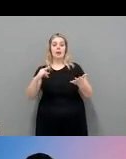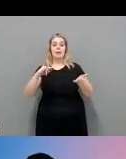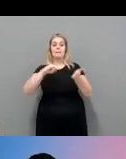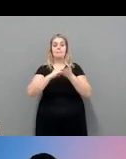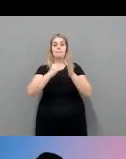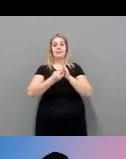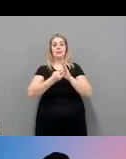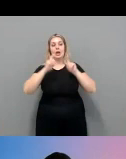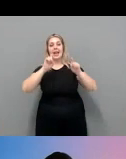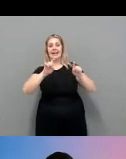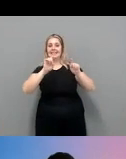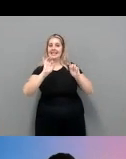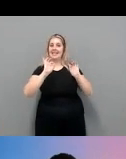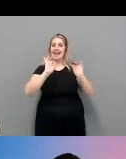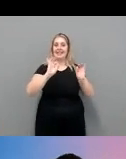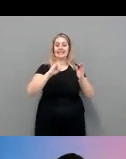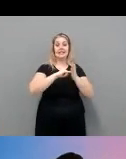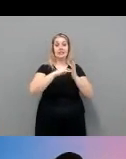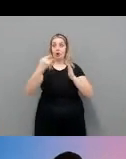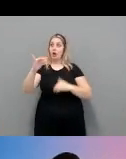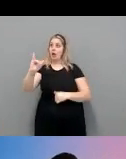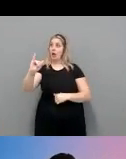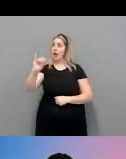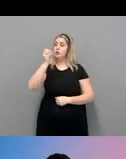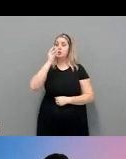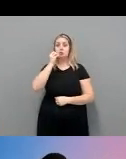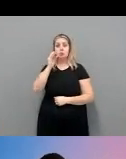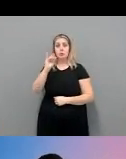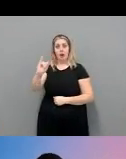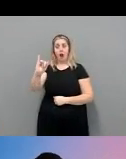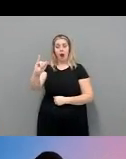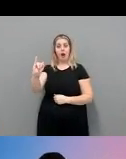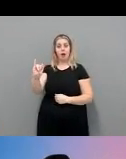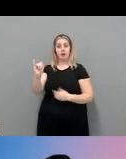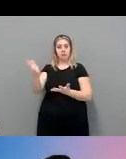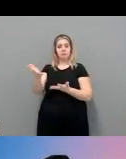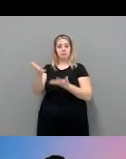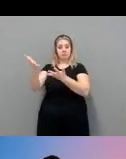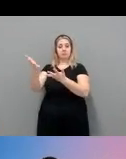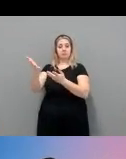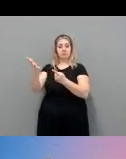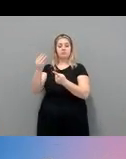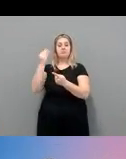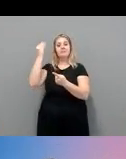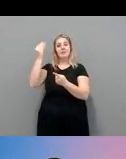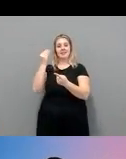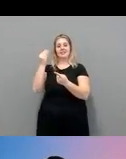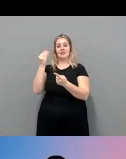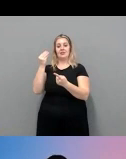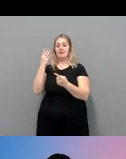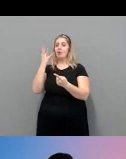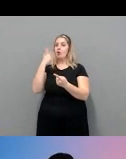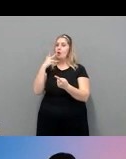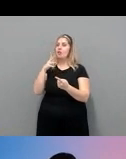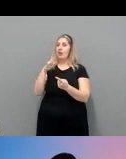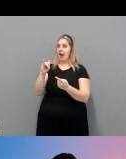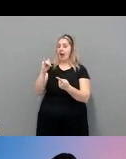metodología de enseñanza. La tecnología la tenemos, está ahí disponible, creo que se conoce y se